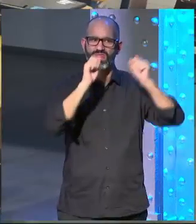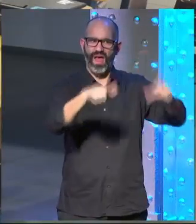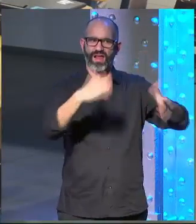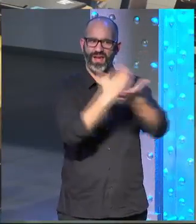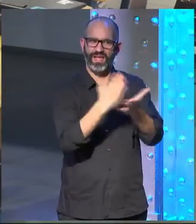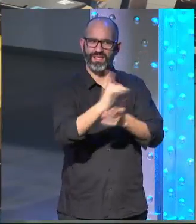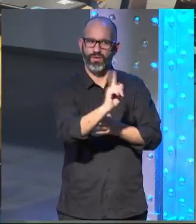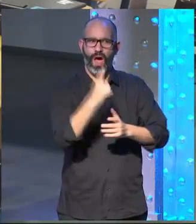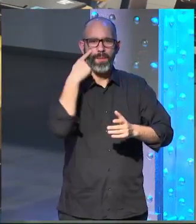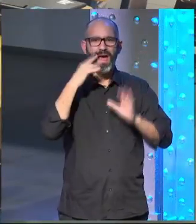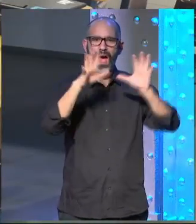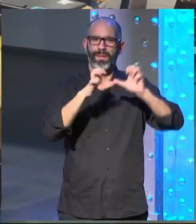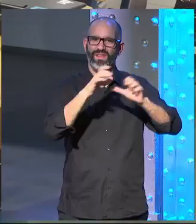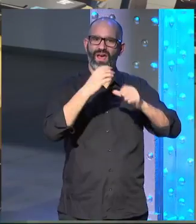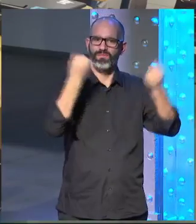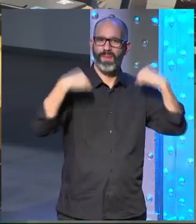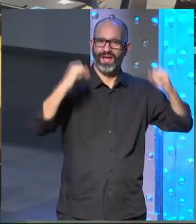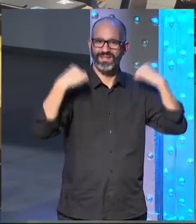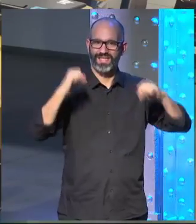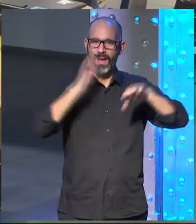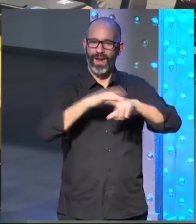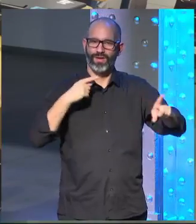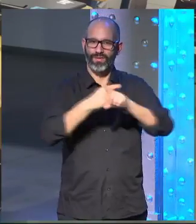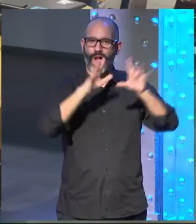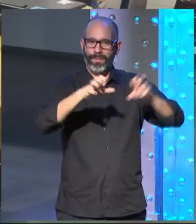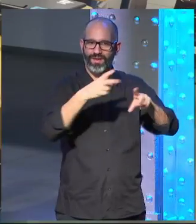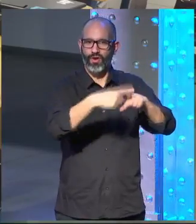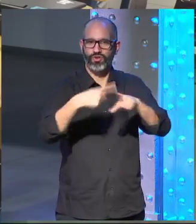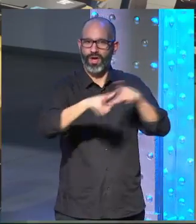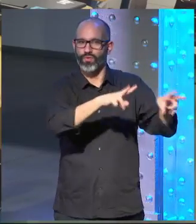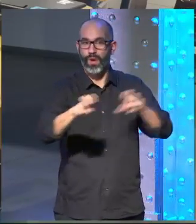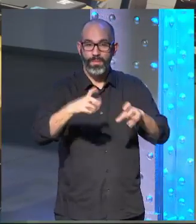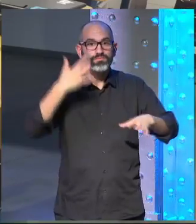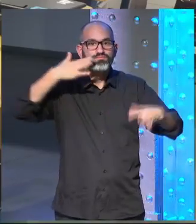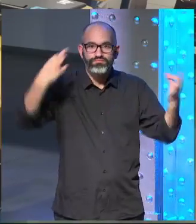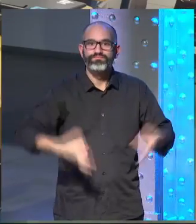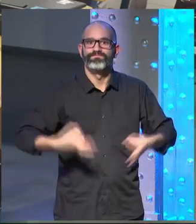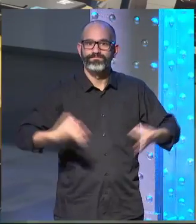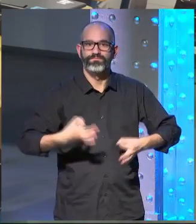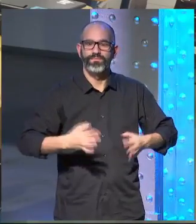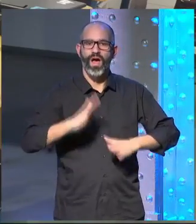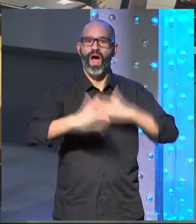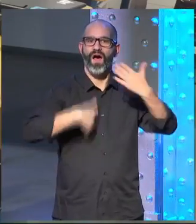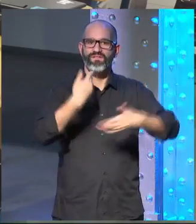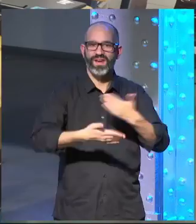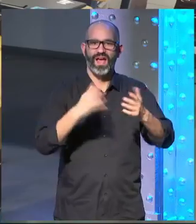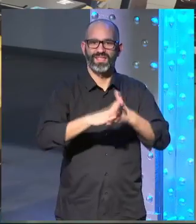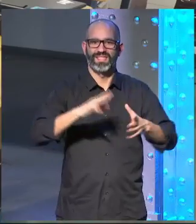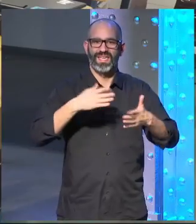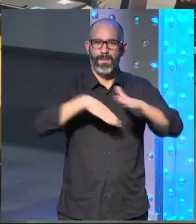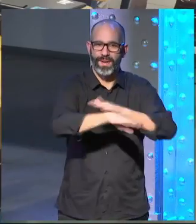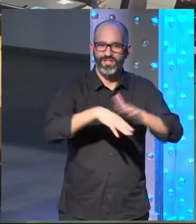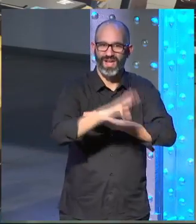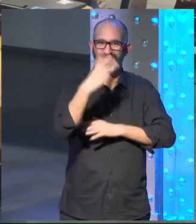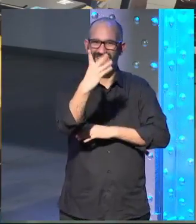son capaces de encontrar su sitio, ¿no? Y efectivamente, montaron una especie de maker con impresoras 3D, con